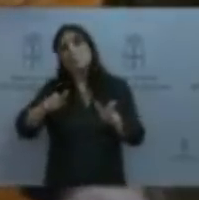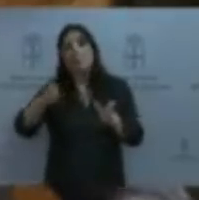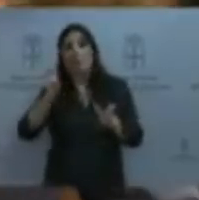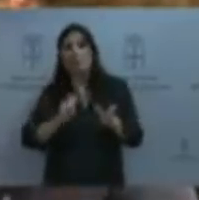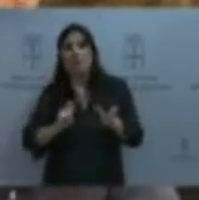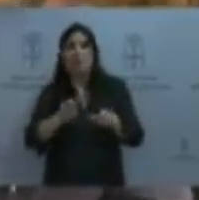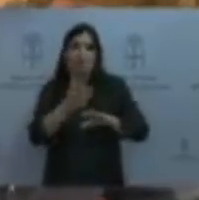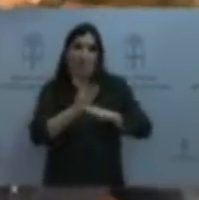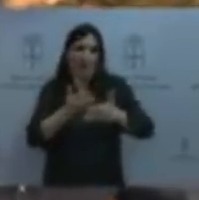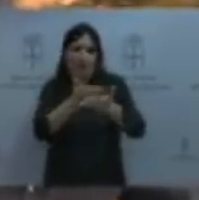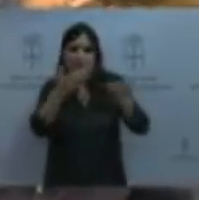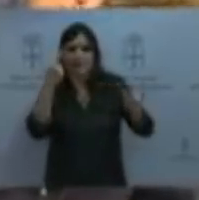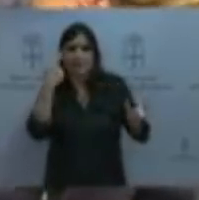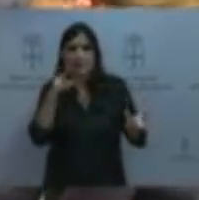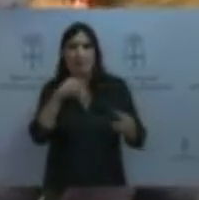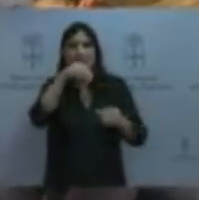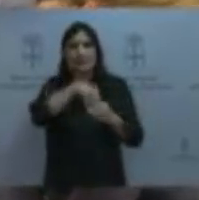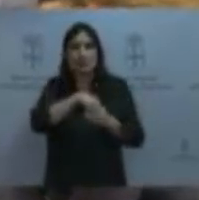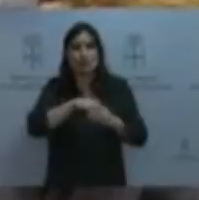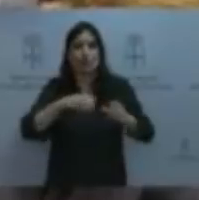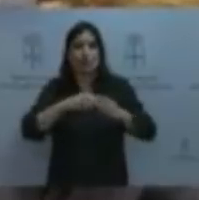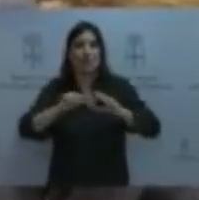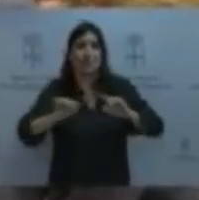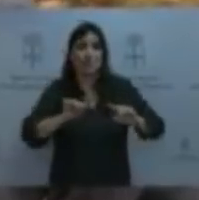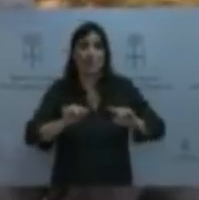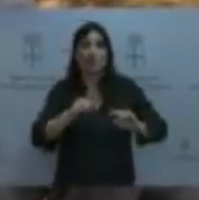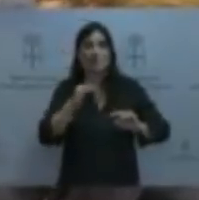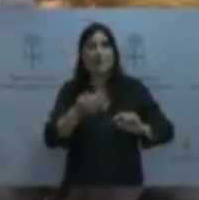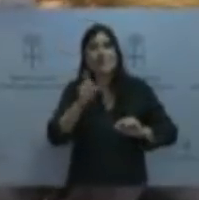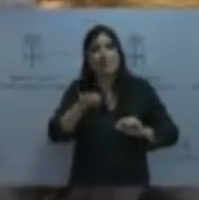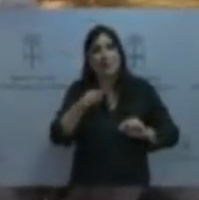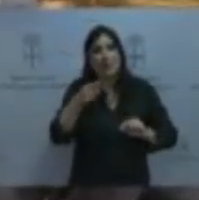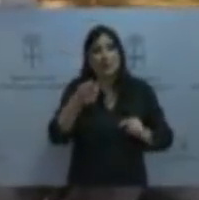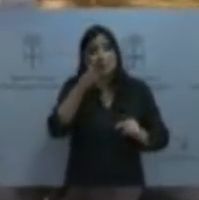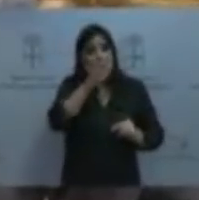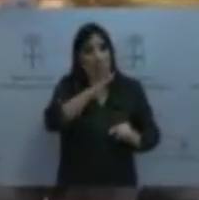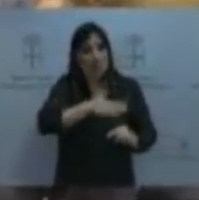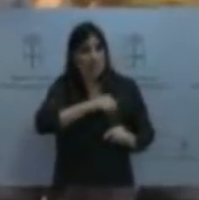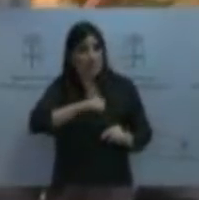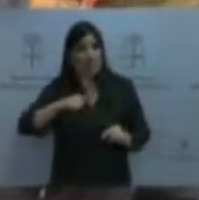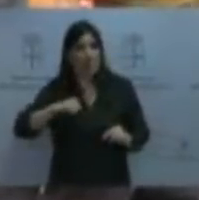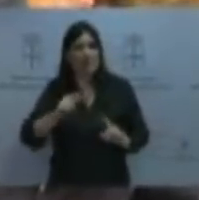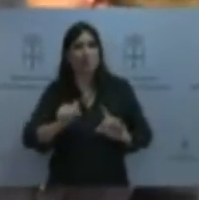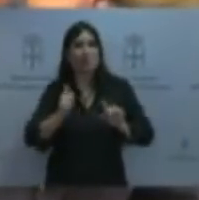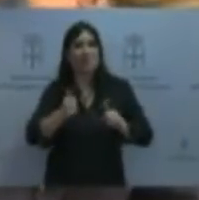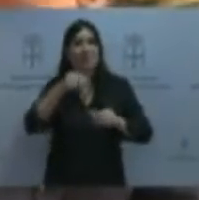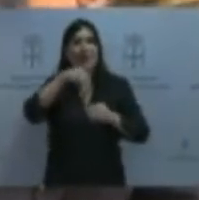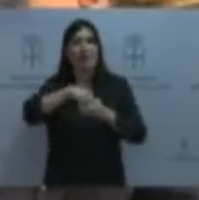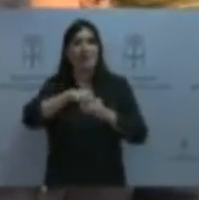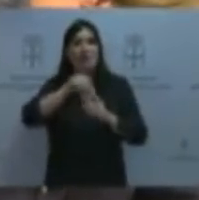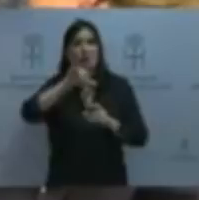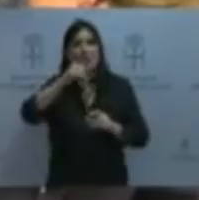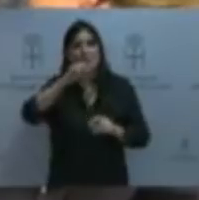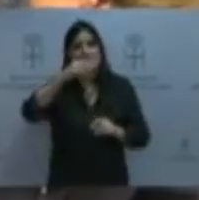de mando y que también tenía demandas individuales por cesión, han empezado a trabajar en Liberbank. 4 reubicaciones, jefa de servicio,